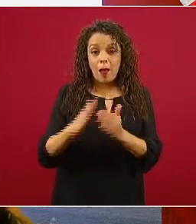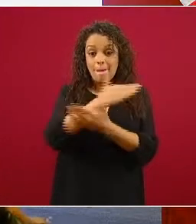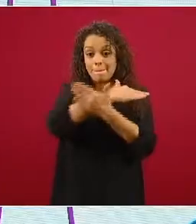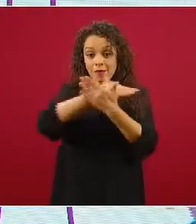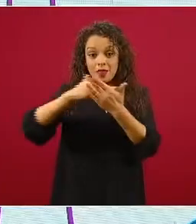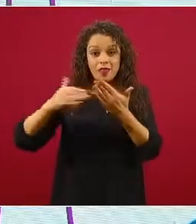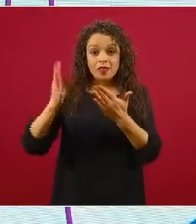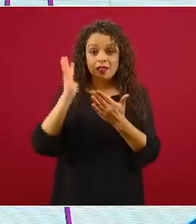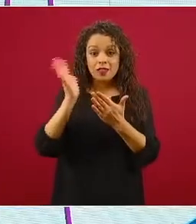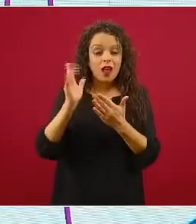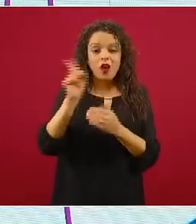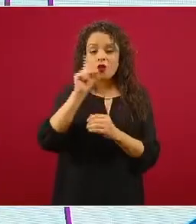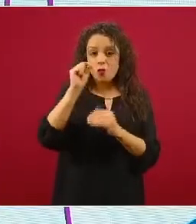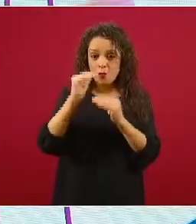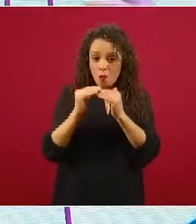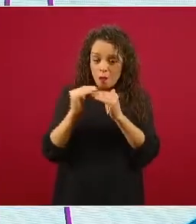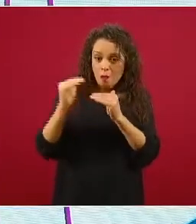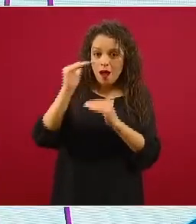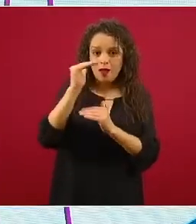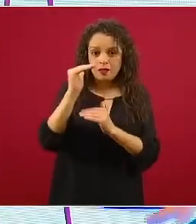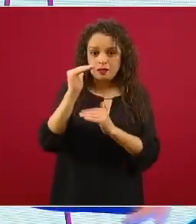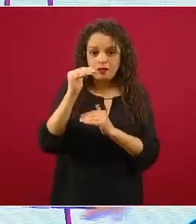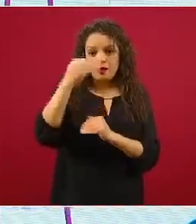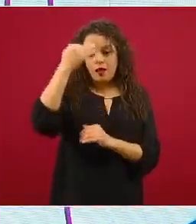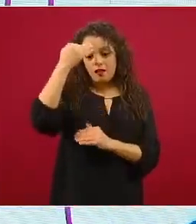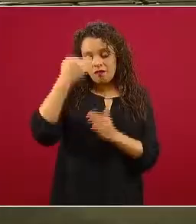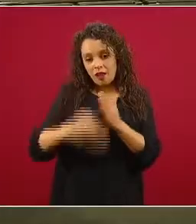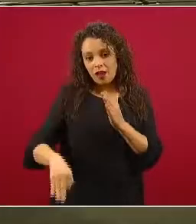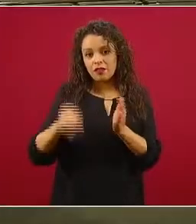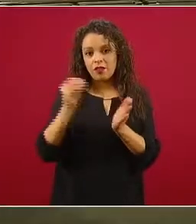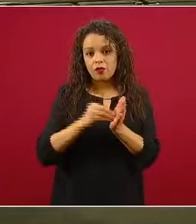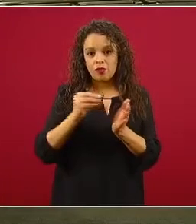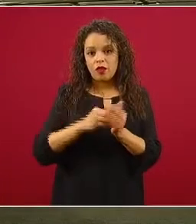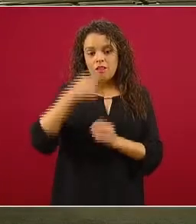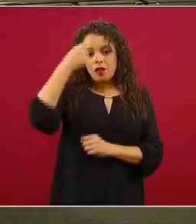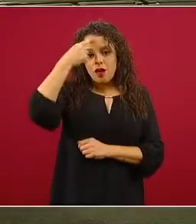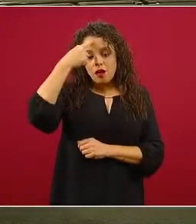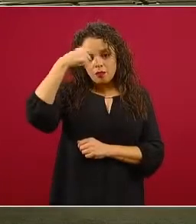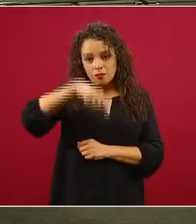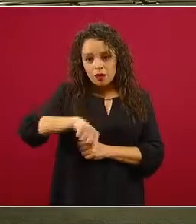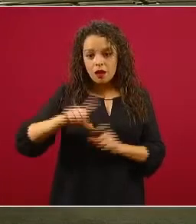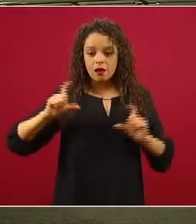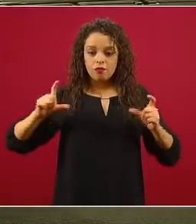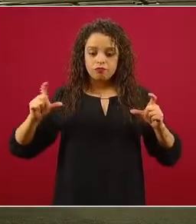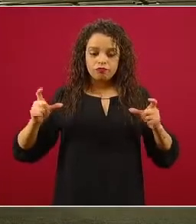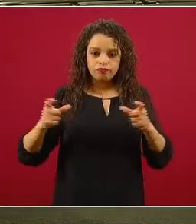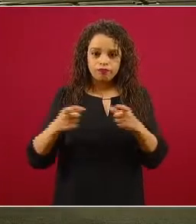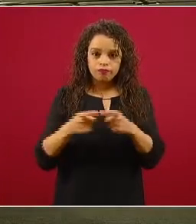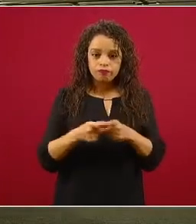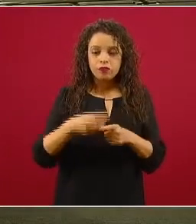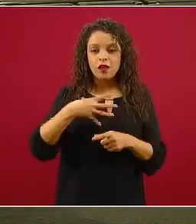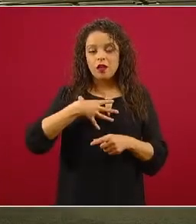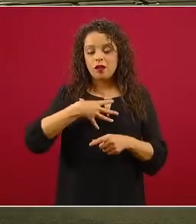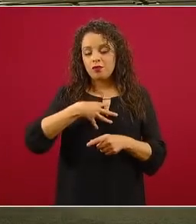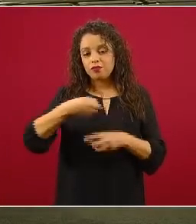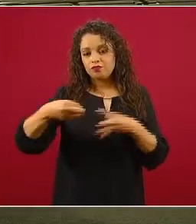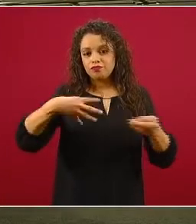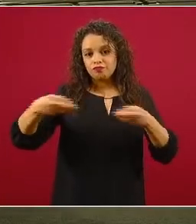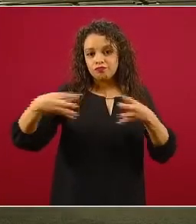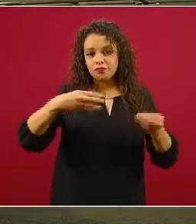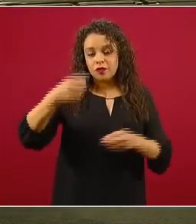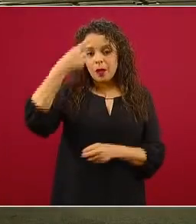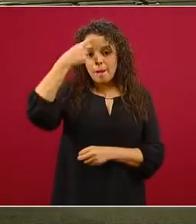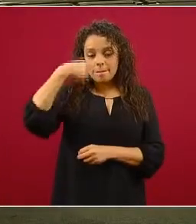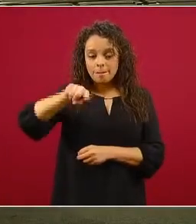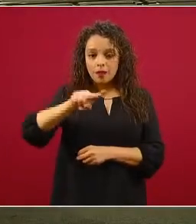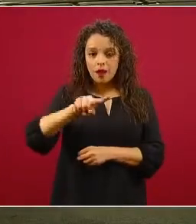casa para que esto tenga un agotamiento de los contagios suficiente para que no se saturen los hospitales. Gracias. Le